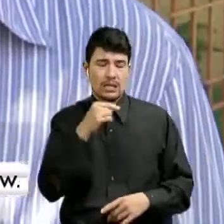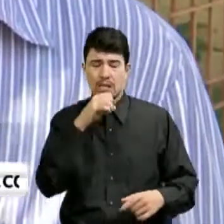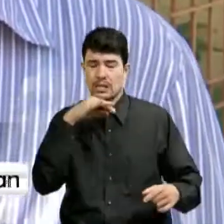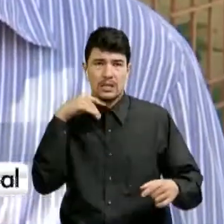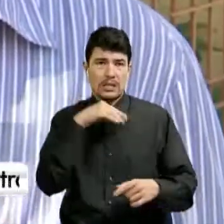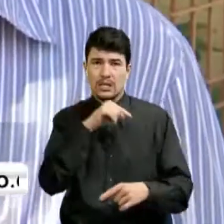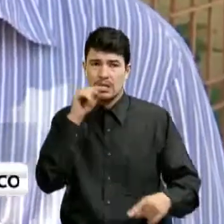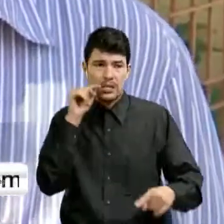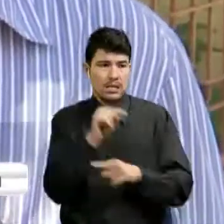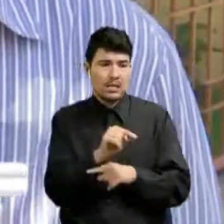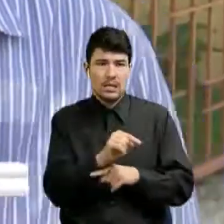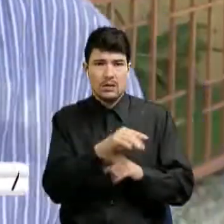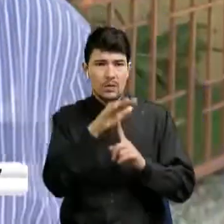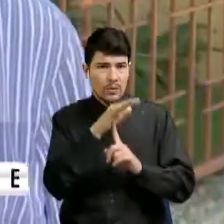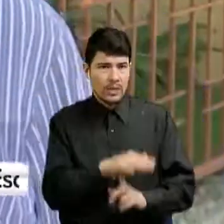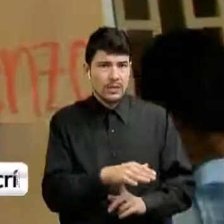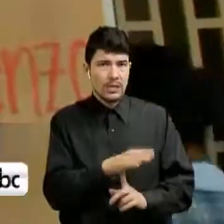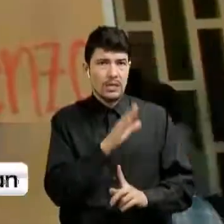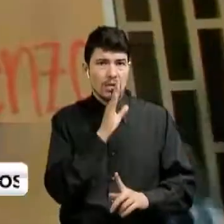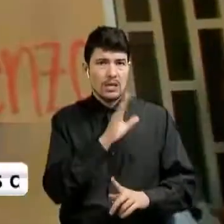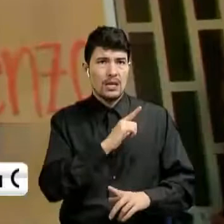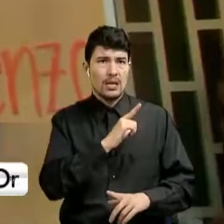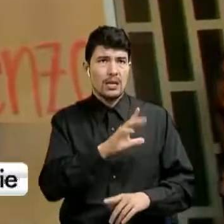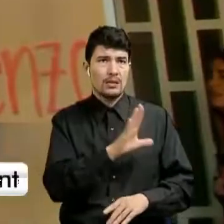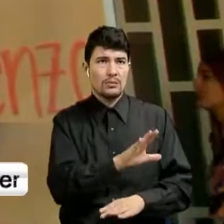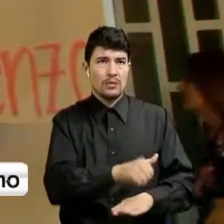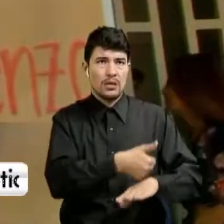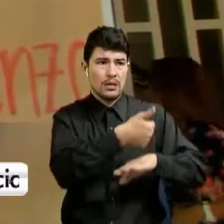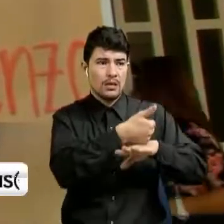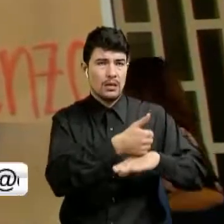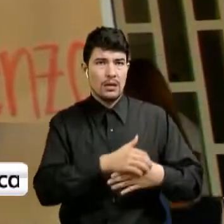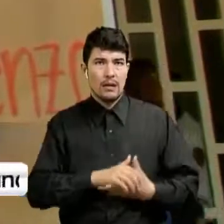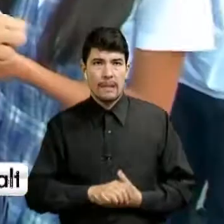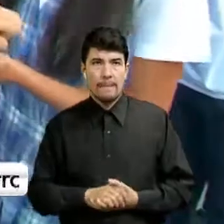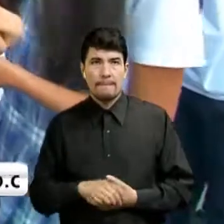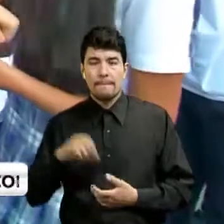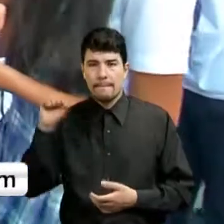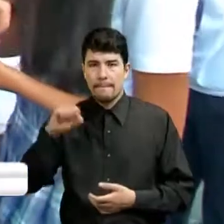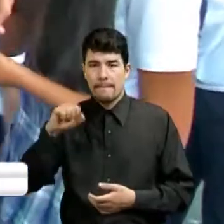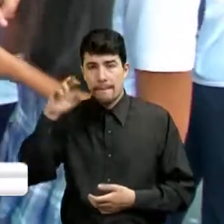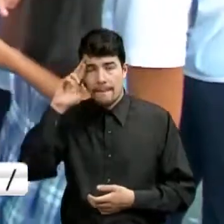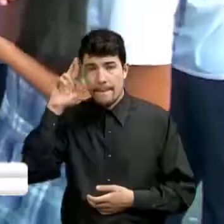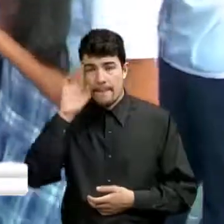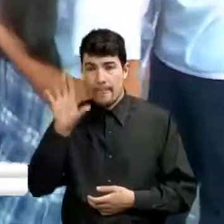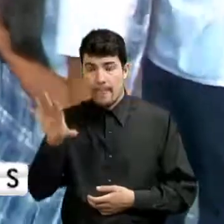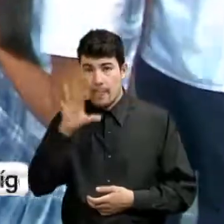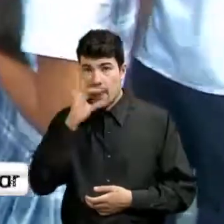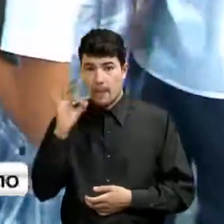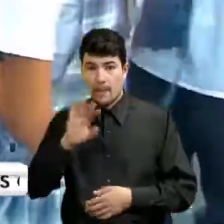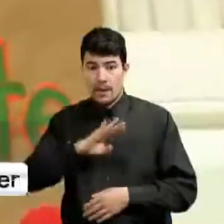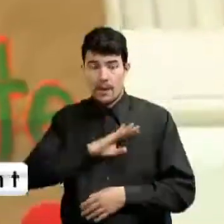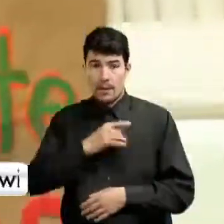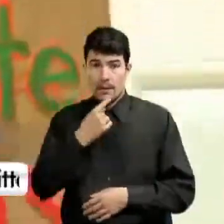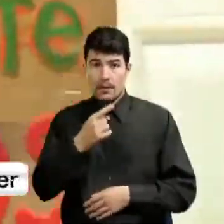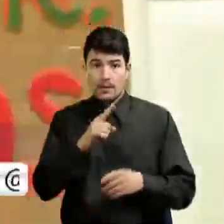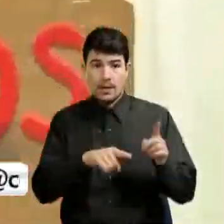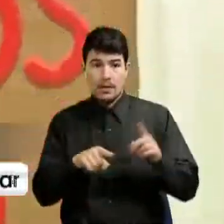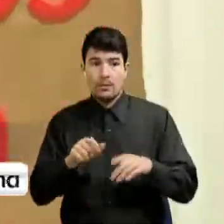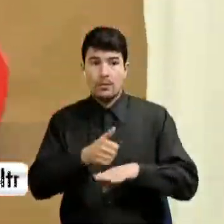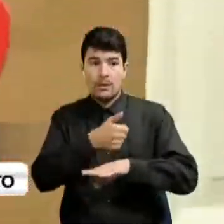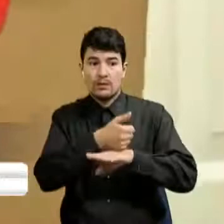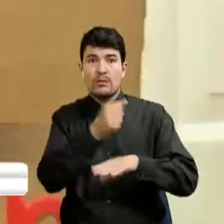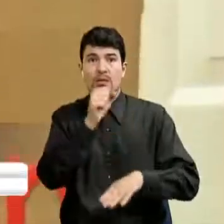insultan que humillan a el liderazgo de los rectores el mandatario asegura que varios de los rectores